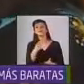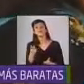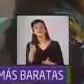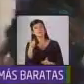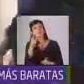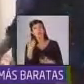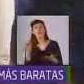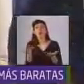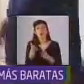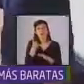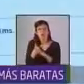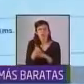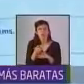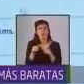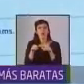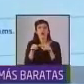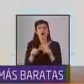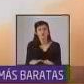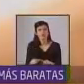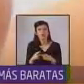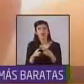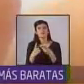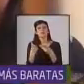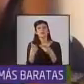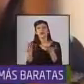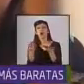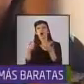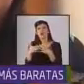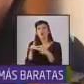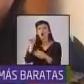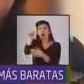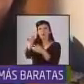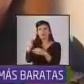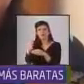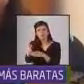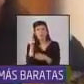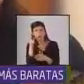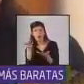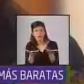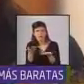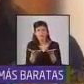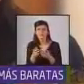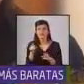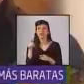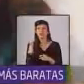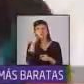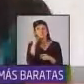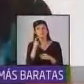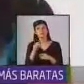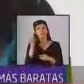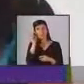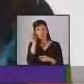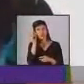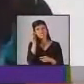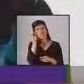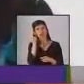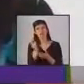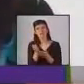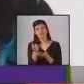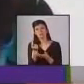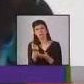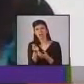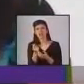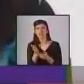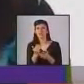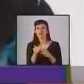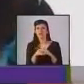por cuántos días. El factor decisivo, obviamente, es el dinero, tema que Jacqueline tiene más que claro. Generalmente son entre 300 y